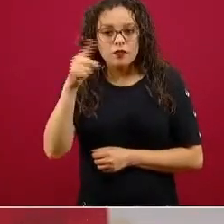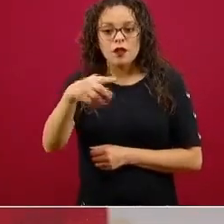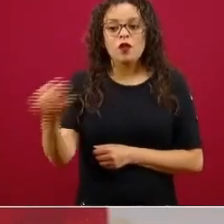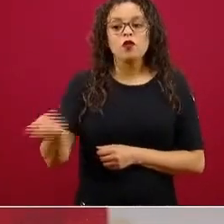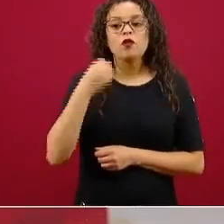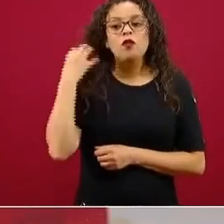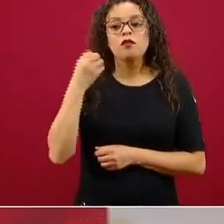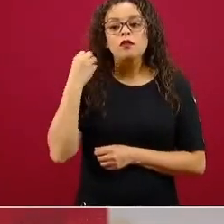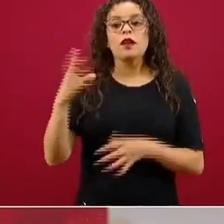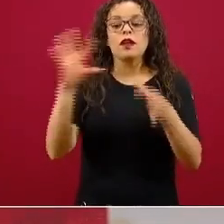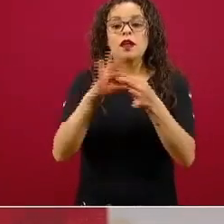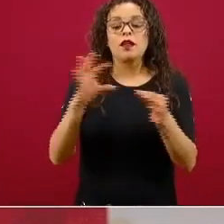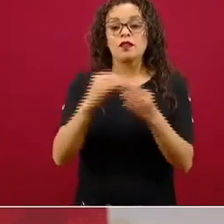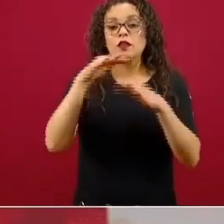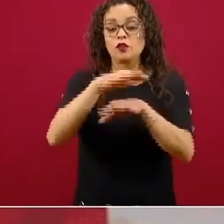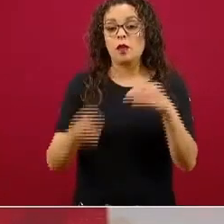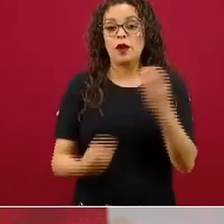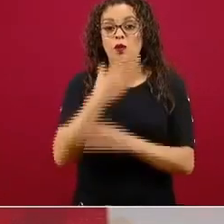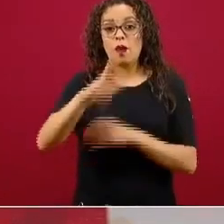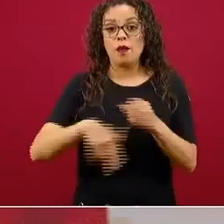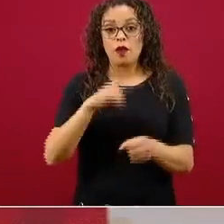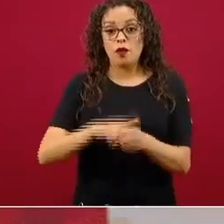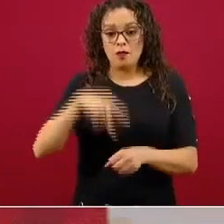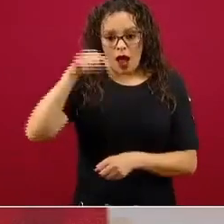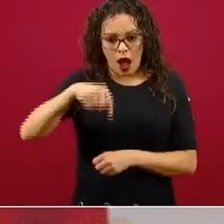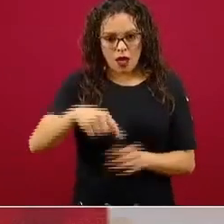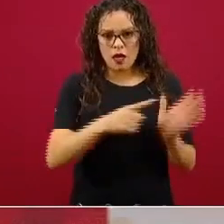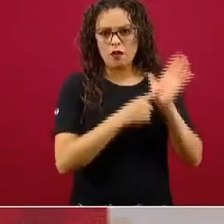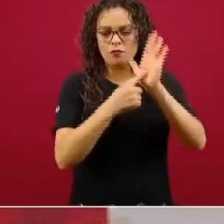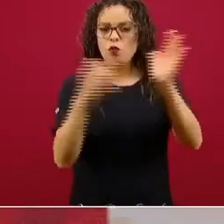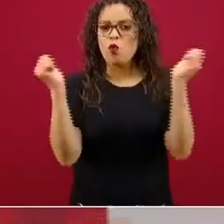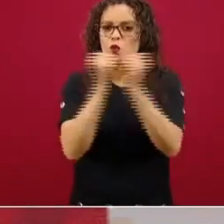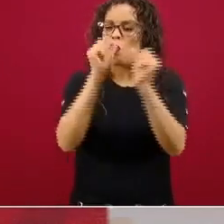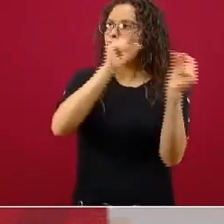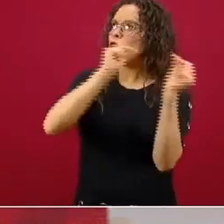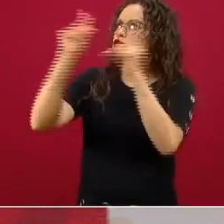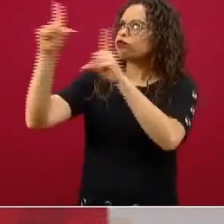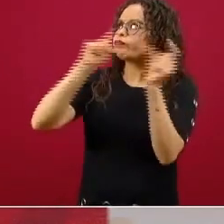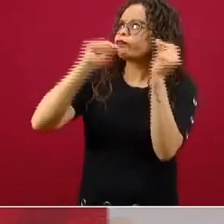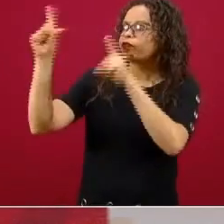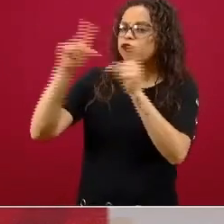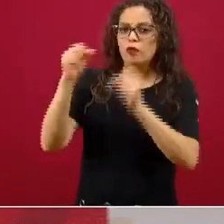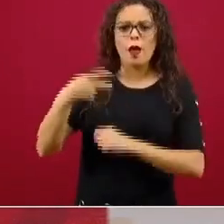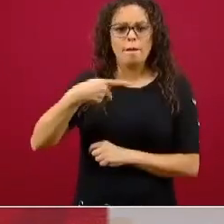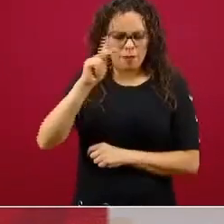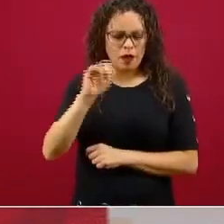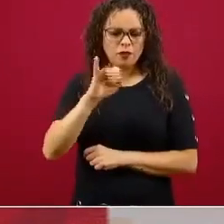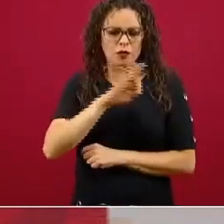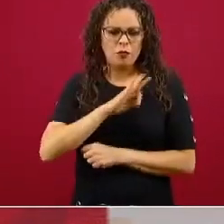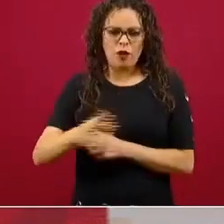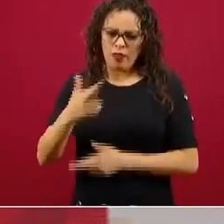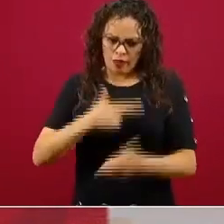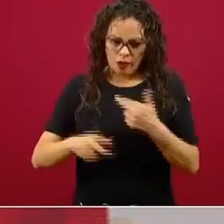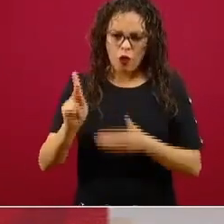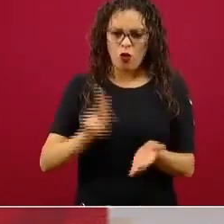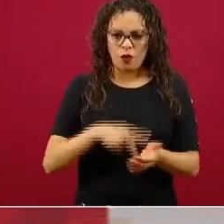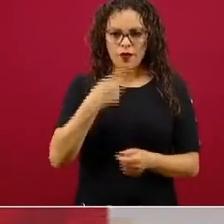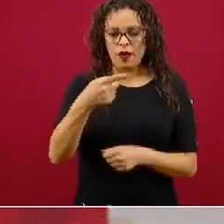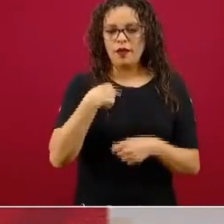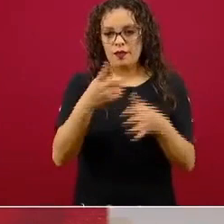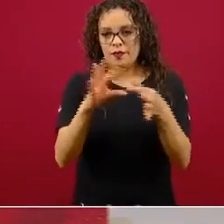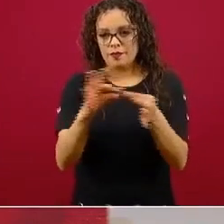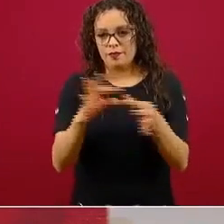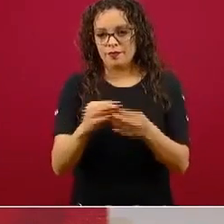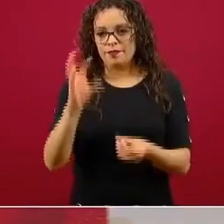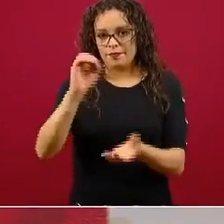nueva normalidad, lo presentamos aquí con diapositivas, pero lo volvemos a explicar con mucho gusto. Gracias. Juan Hernández ya